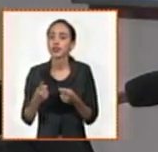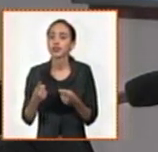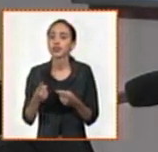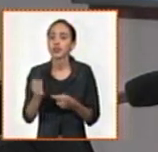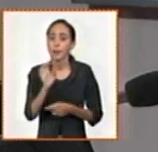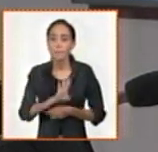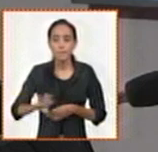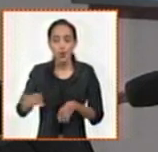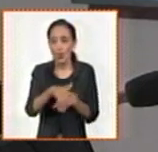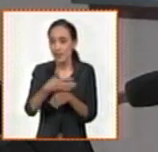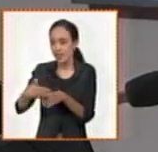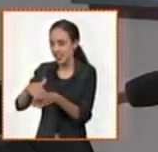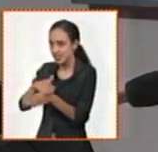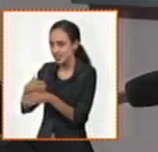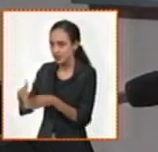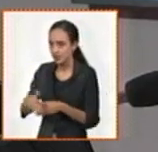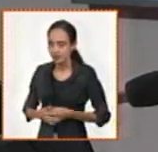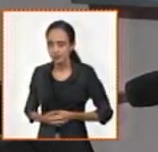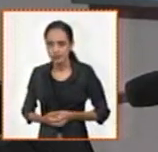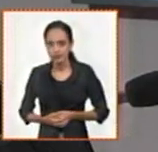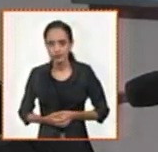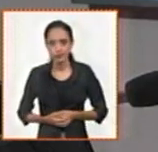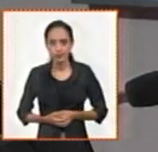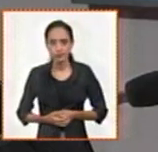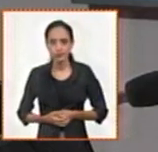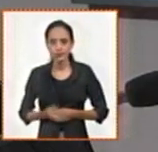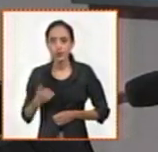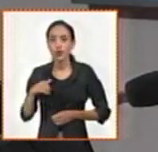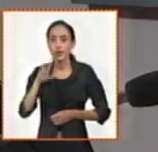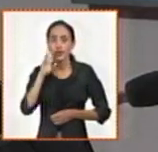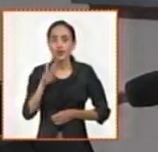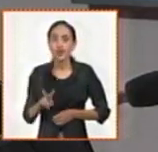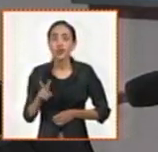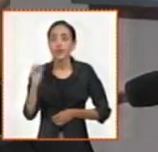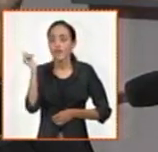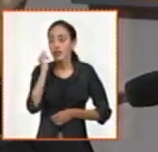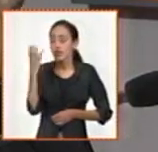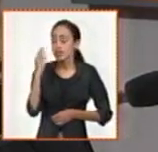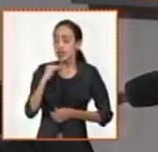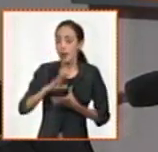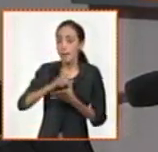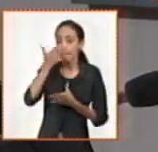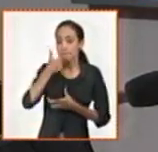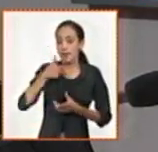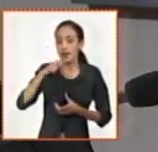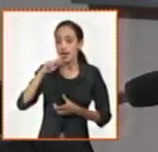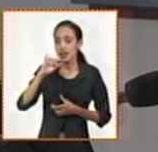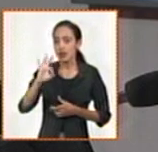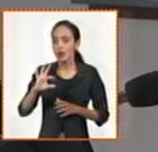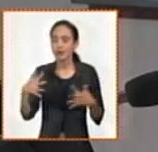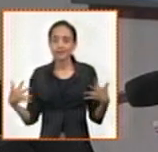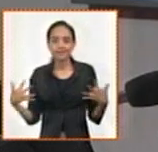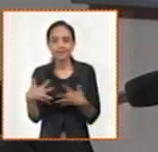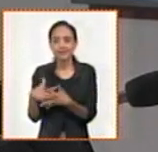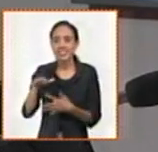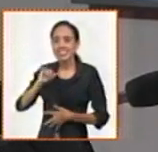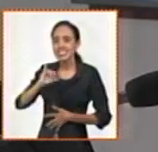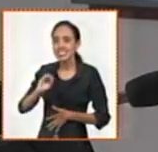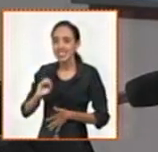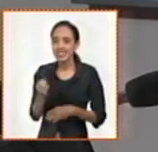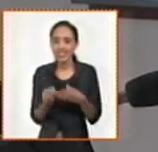sistemas biodiversos. Lo que veíamos en los videos, lo que nos comentaba Mario, hay esta integración, 60